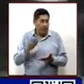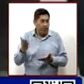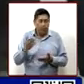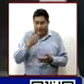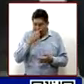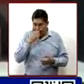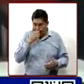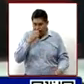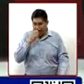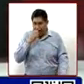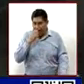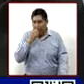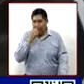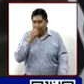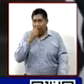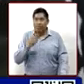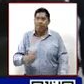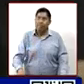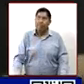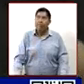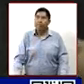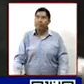Estado.